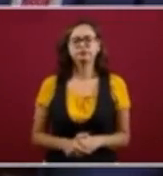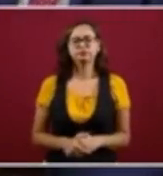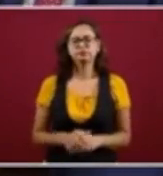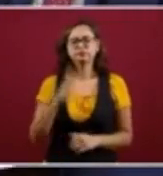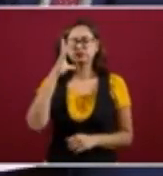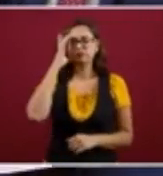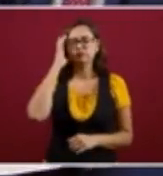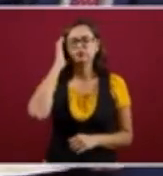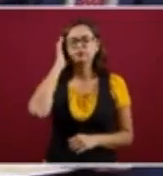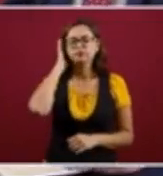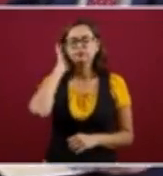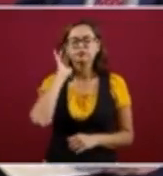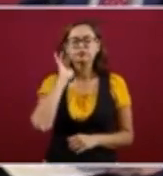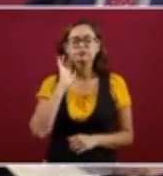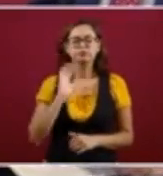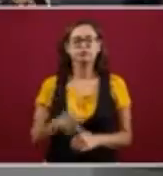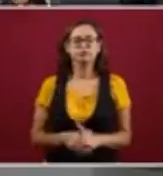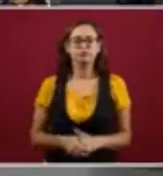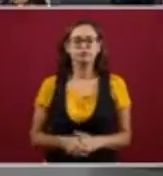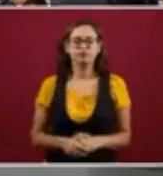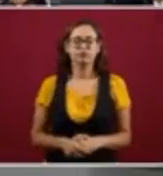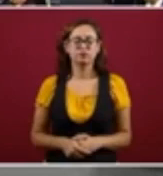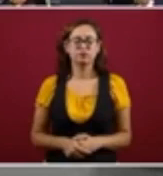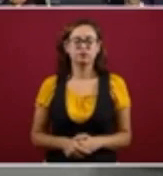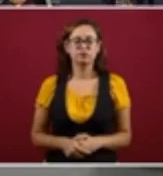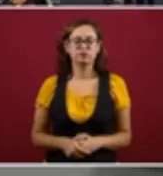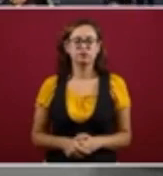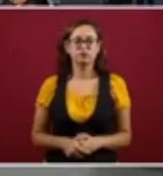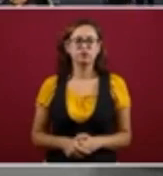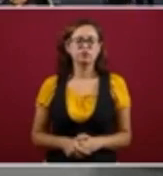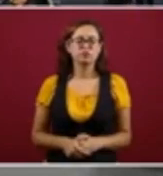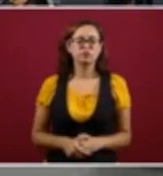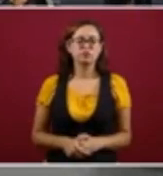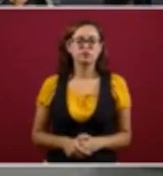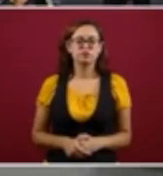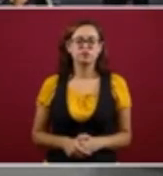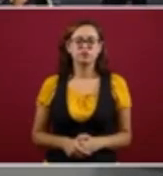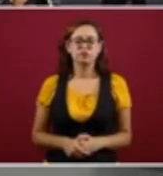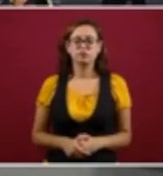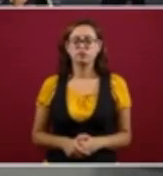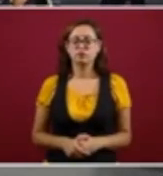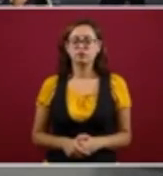Casa de Moneda, a usted como presidente, ¿le reportaron la participación